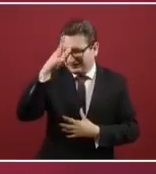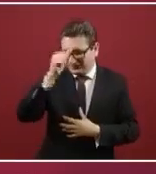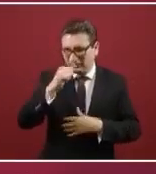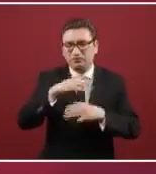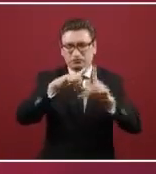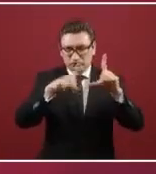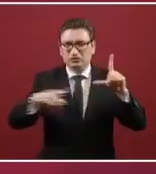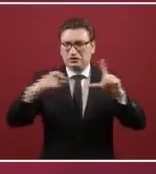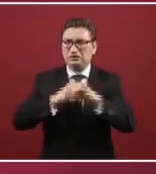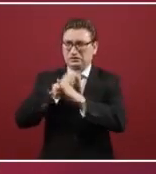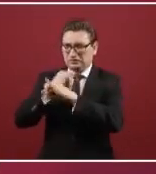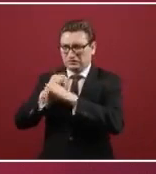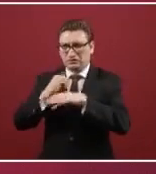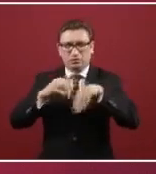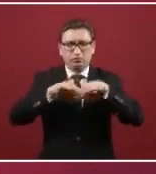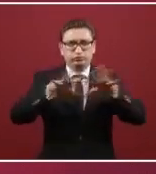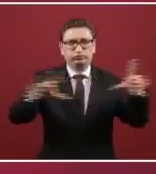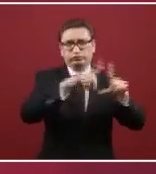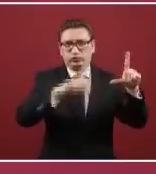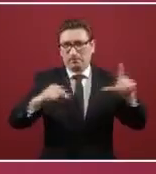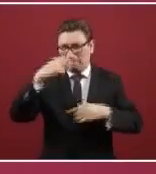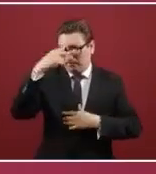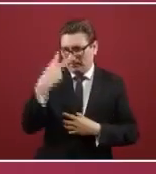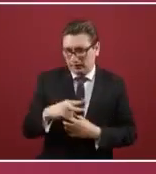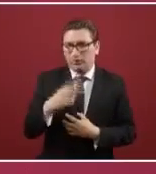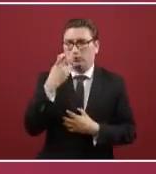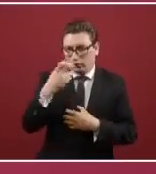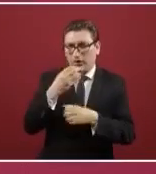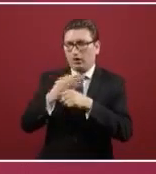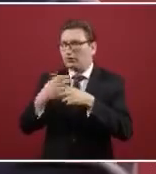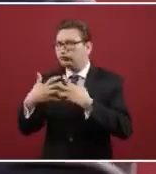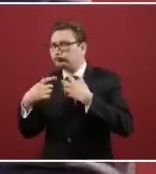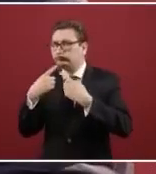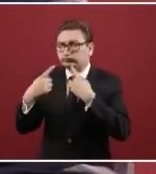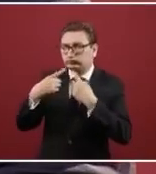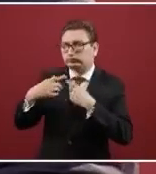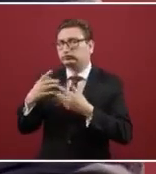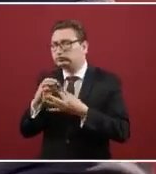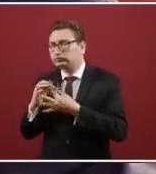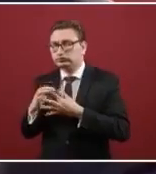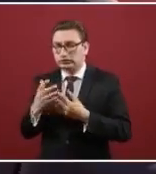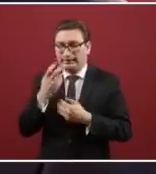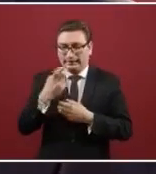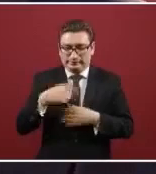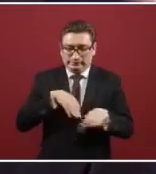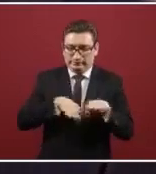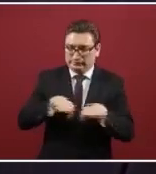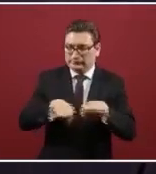compromiso de que va a haber internet en todo México? Estoy trabajando en eso. Entonces,